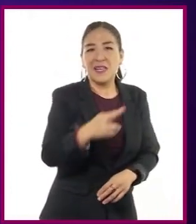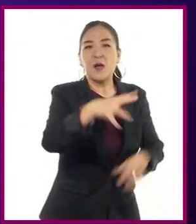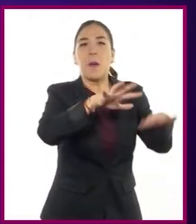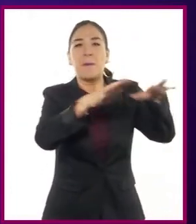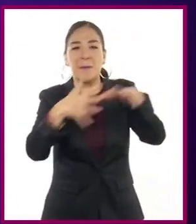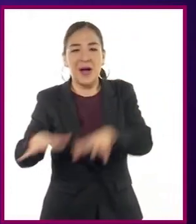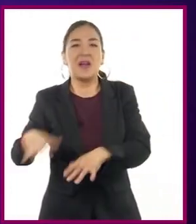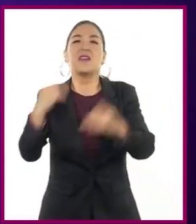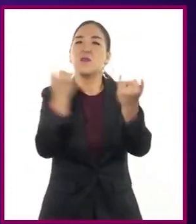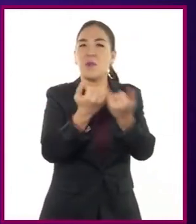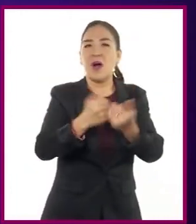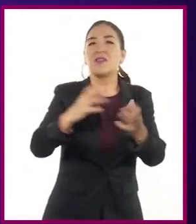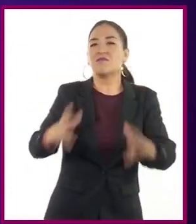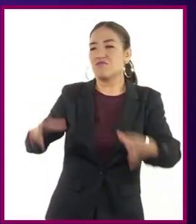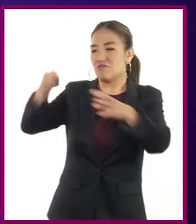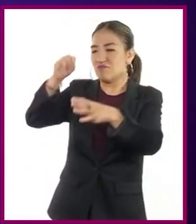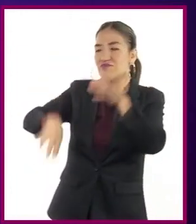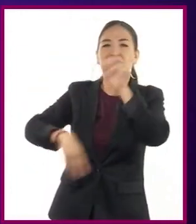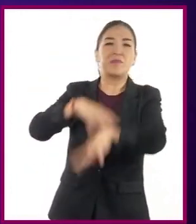como depósitos de basura.